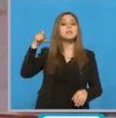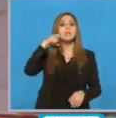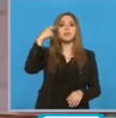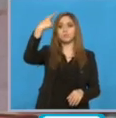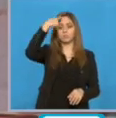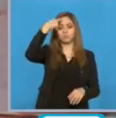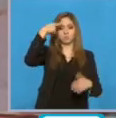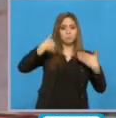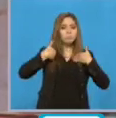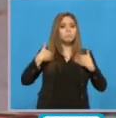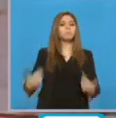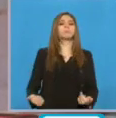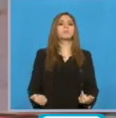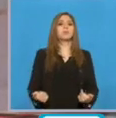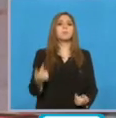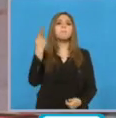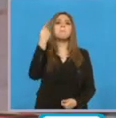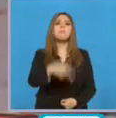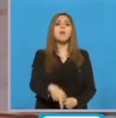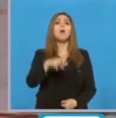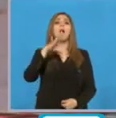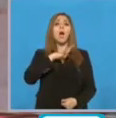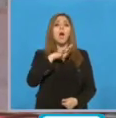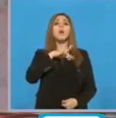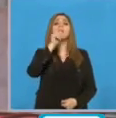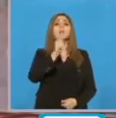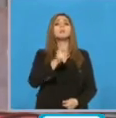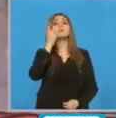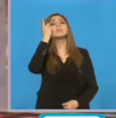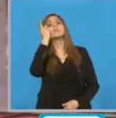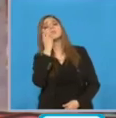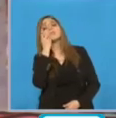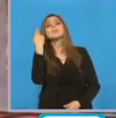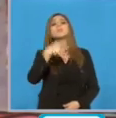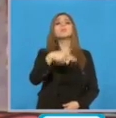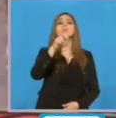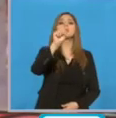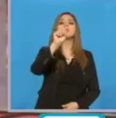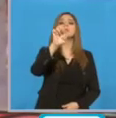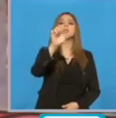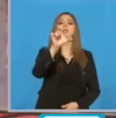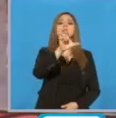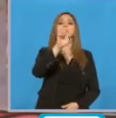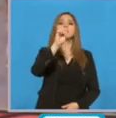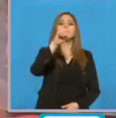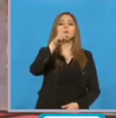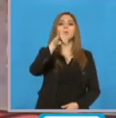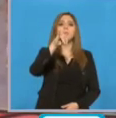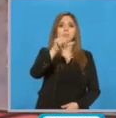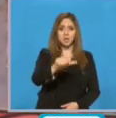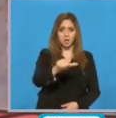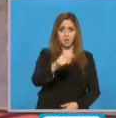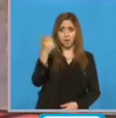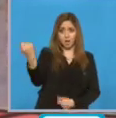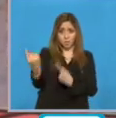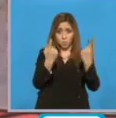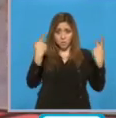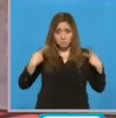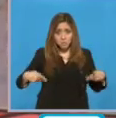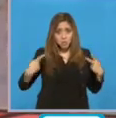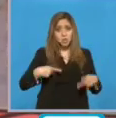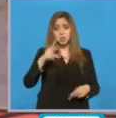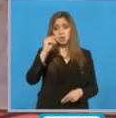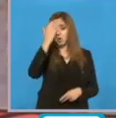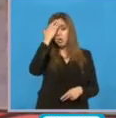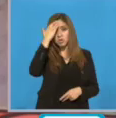toda conciencia. Claro. Sin embargo, fíjense que hay una alteración del sueño que se llama sexomnia, de la que poco se sabe, porque por fortuna no es algo tan